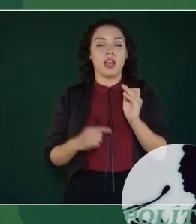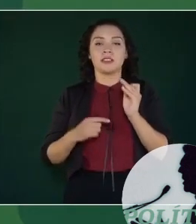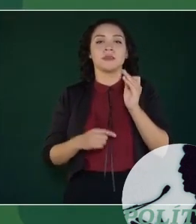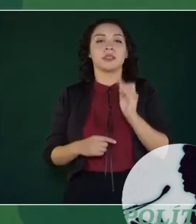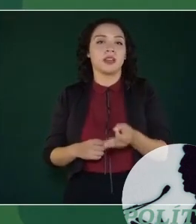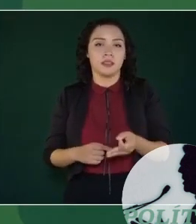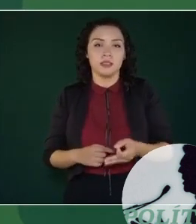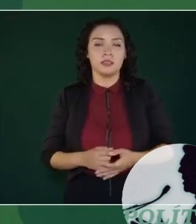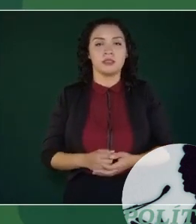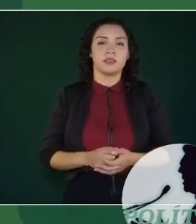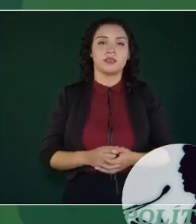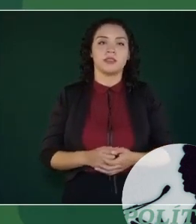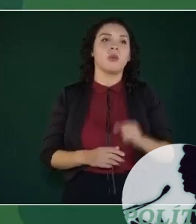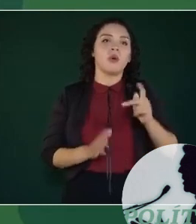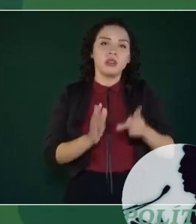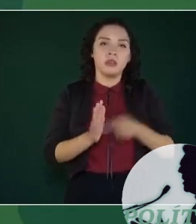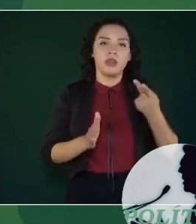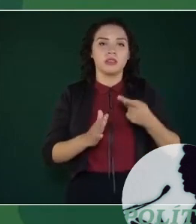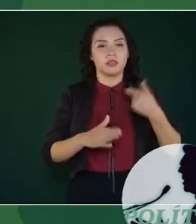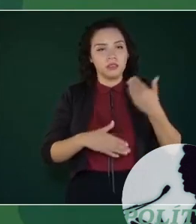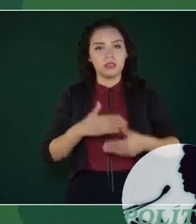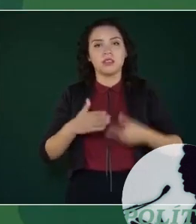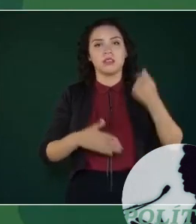que se repitan